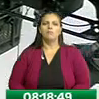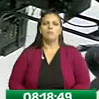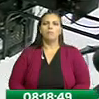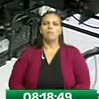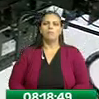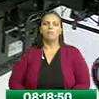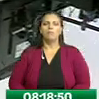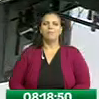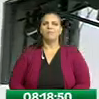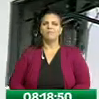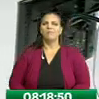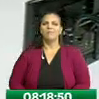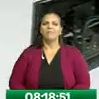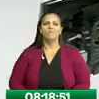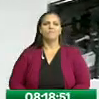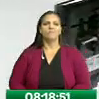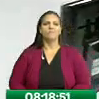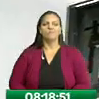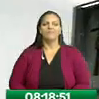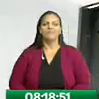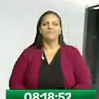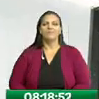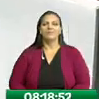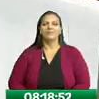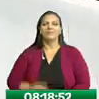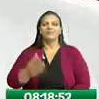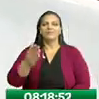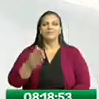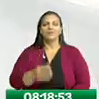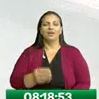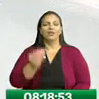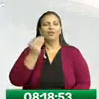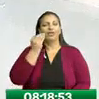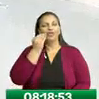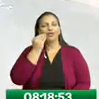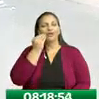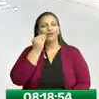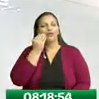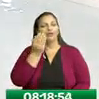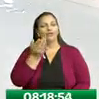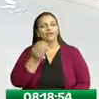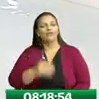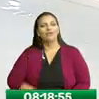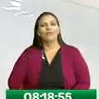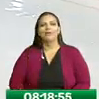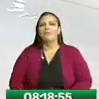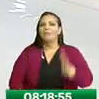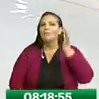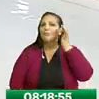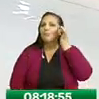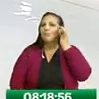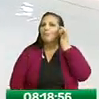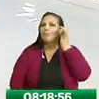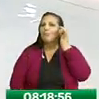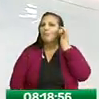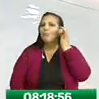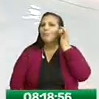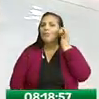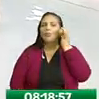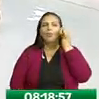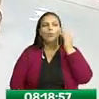Créame que esta es la actitud más tonta que conozco en mi vida. Ya se fue, ya no te quiere, déjala que haga su